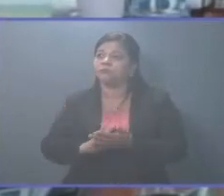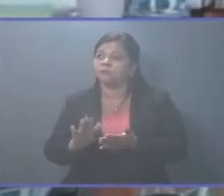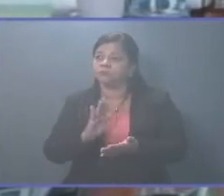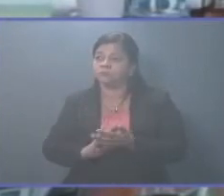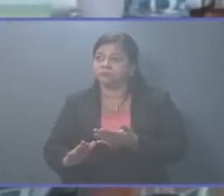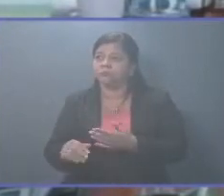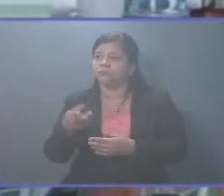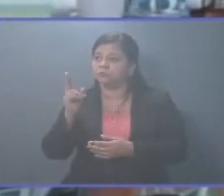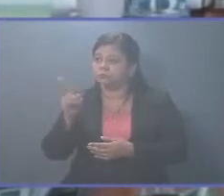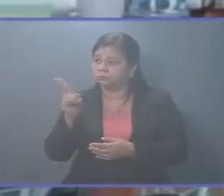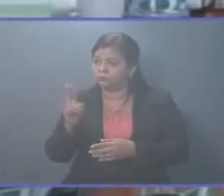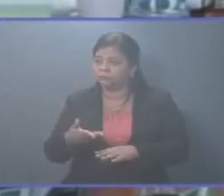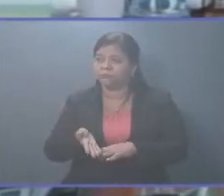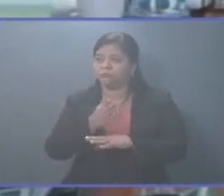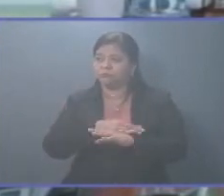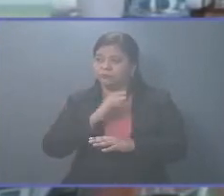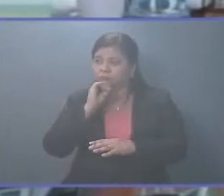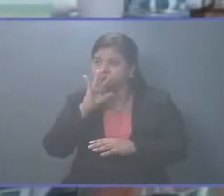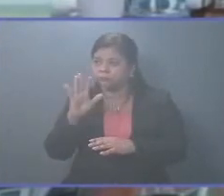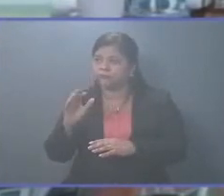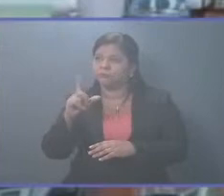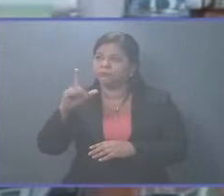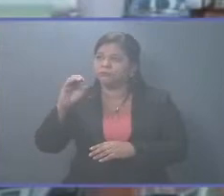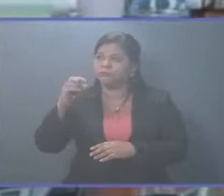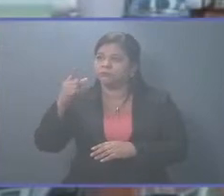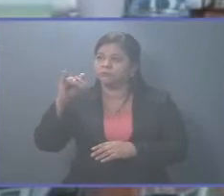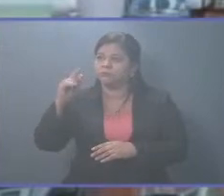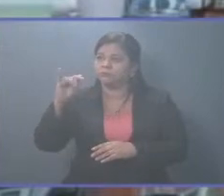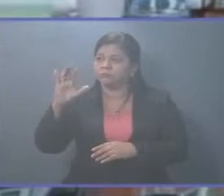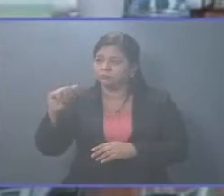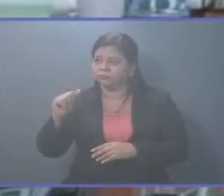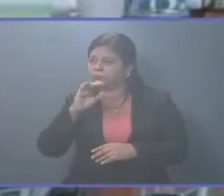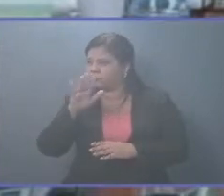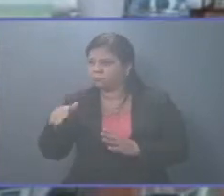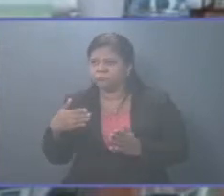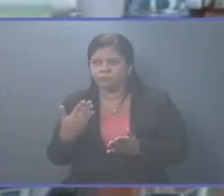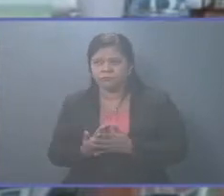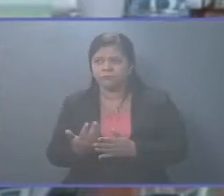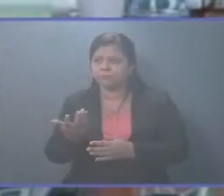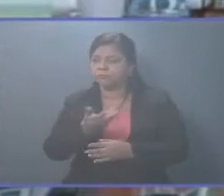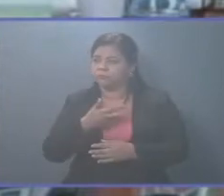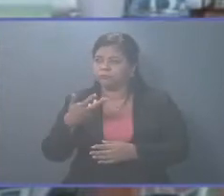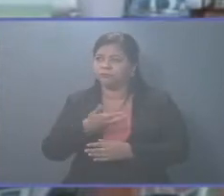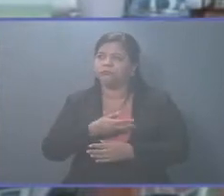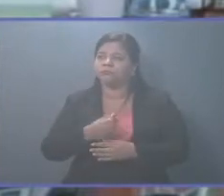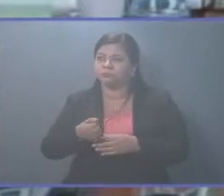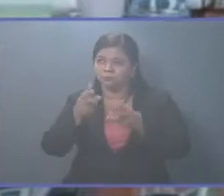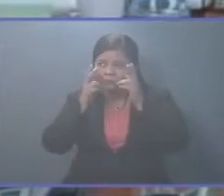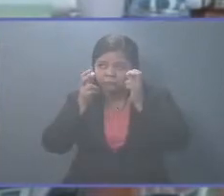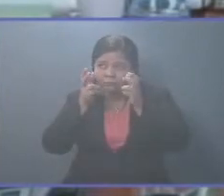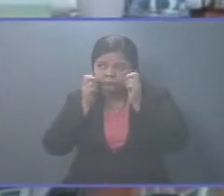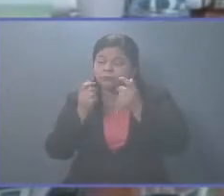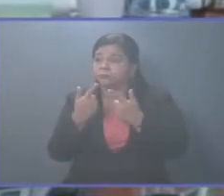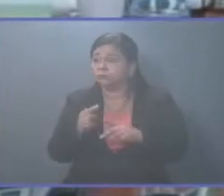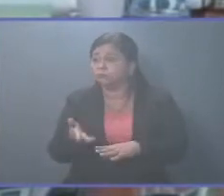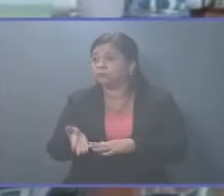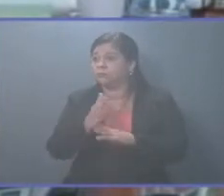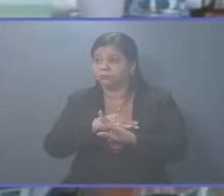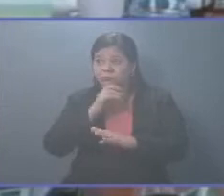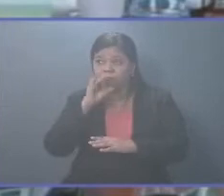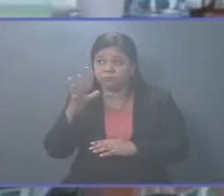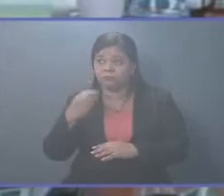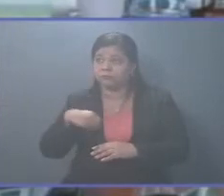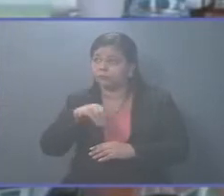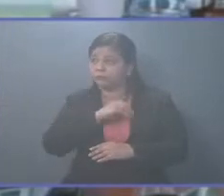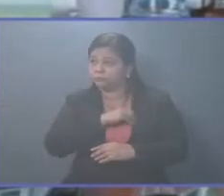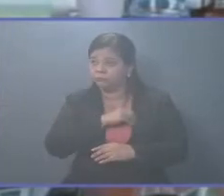lo mismo que habían mencionado de logística. Entonces, todos esos puntos se tienen que tomar en consideración y unos, como lo mencionó el doctor, hay